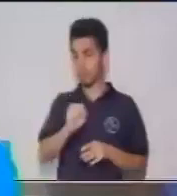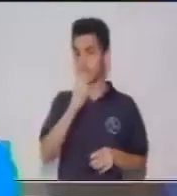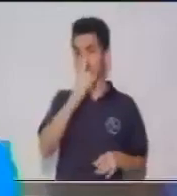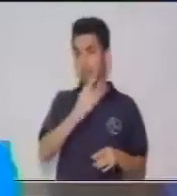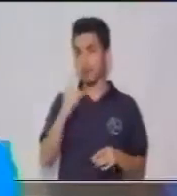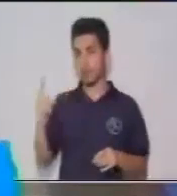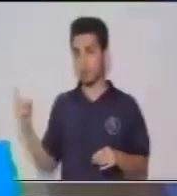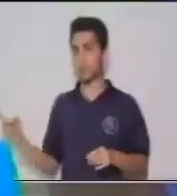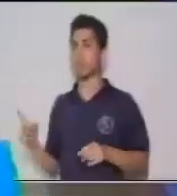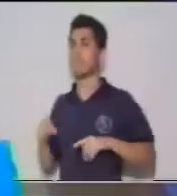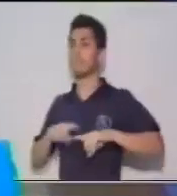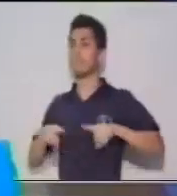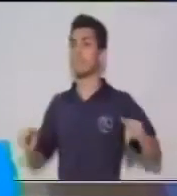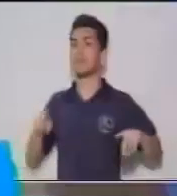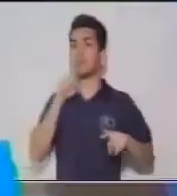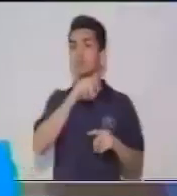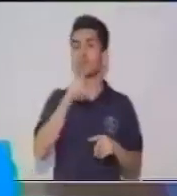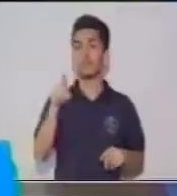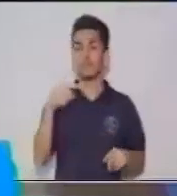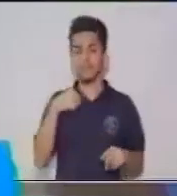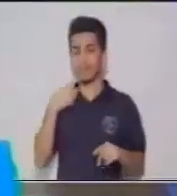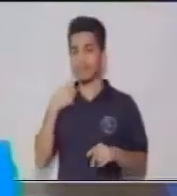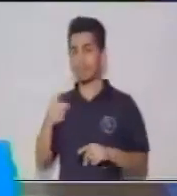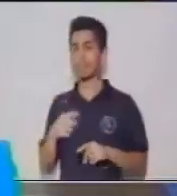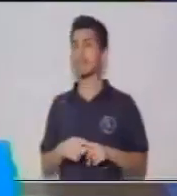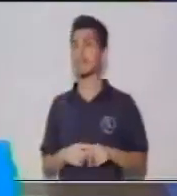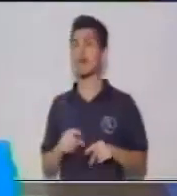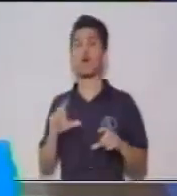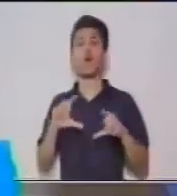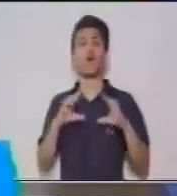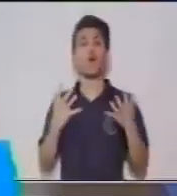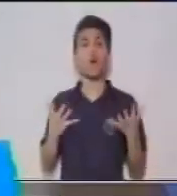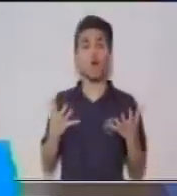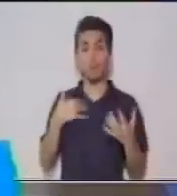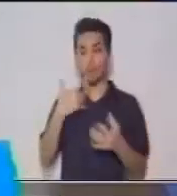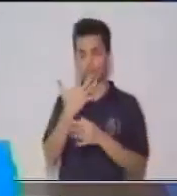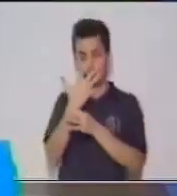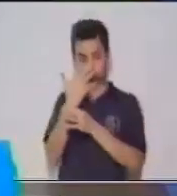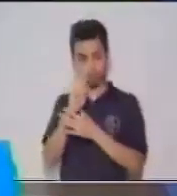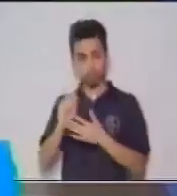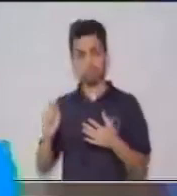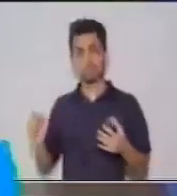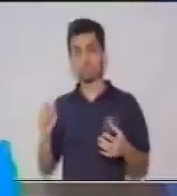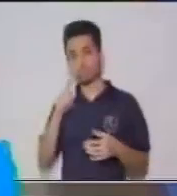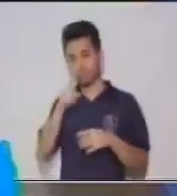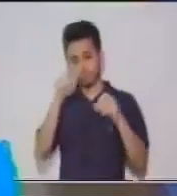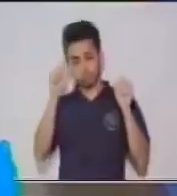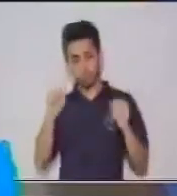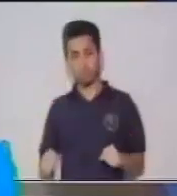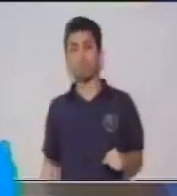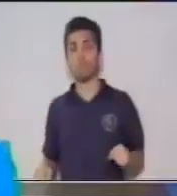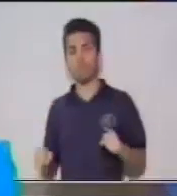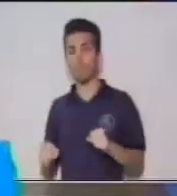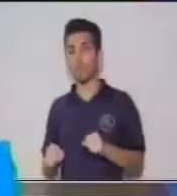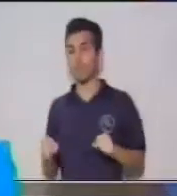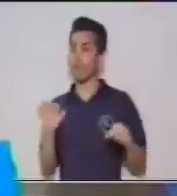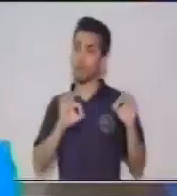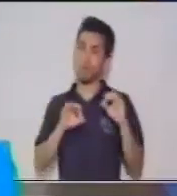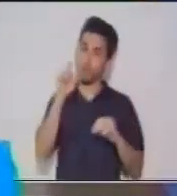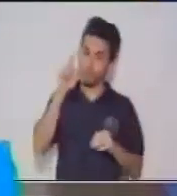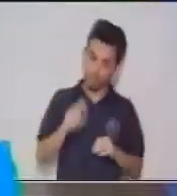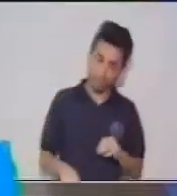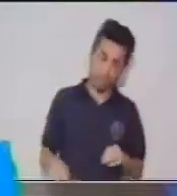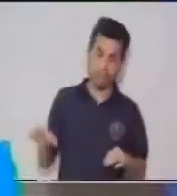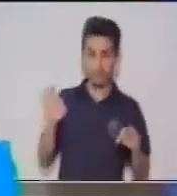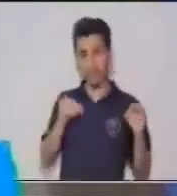componentes. Pero usted le repetía al inicio, como autor usted puede y debe, y si